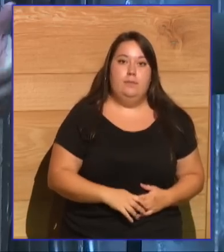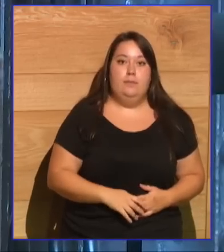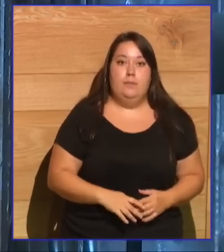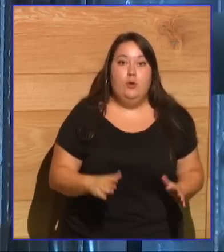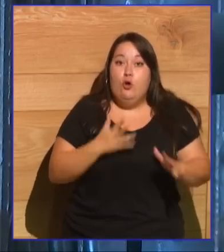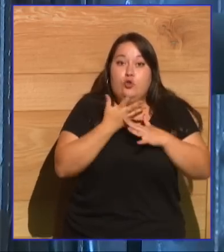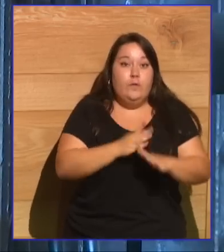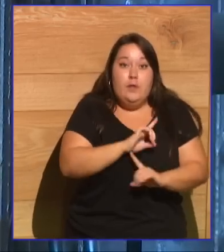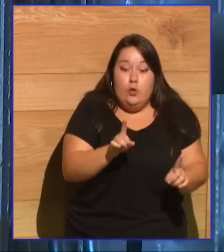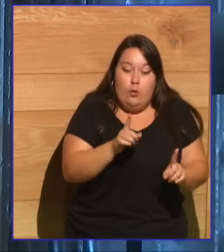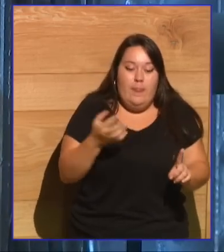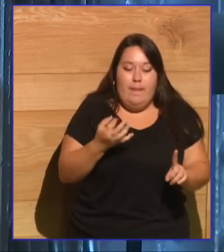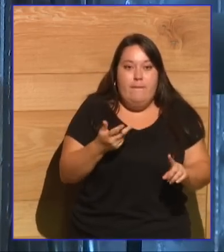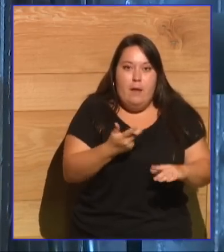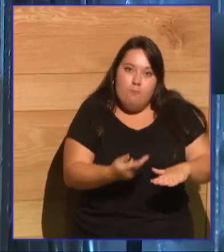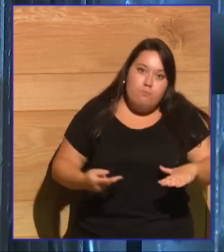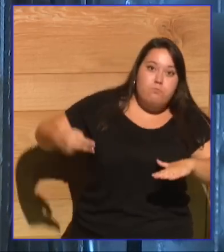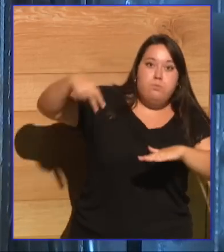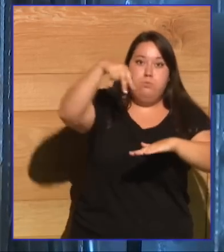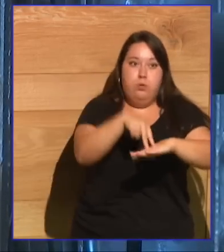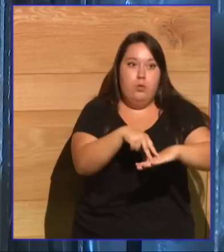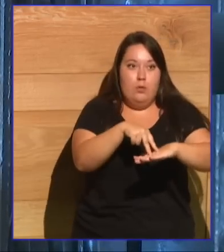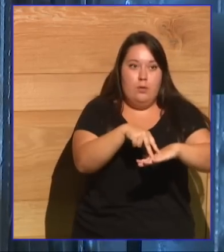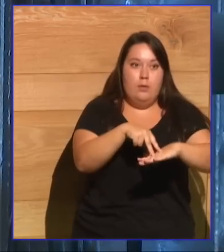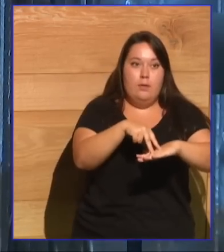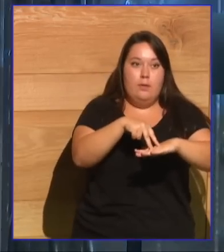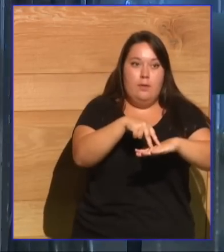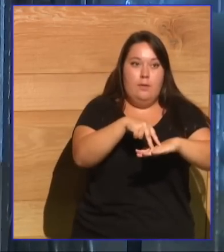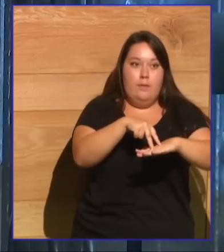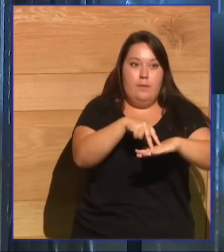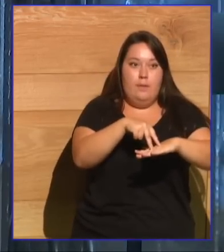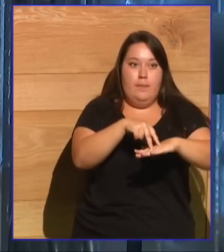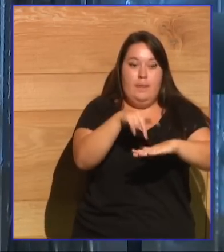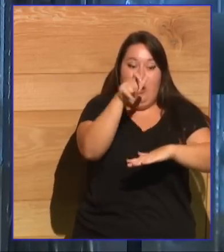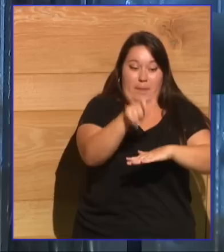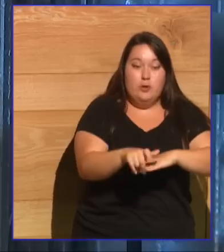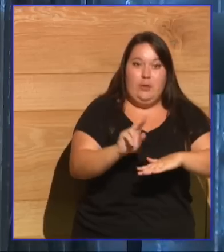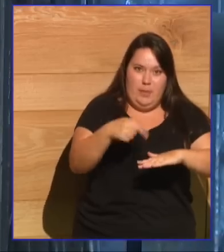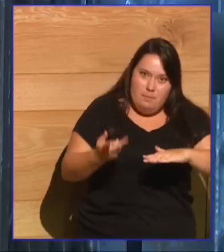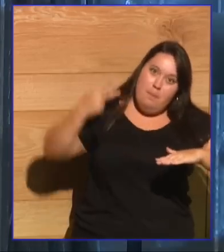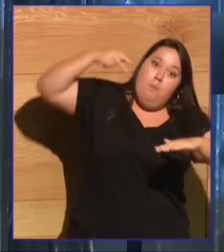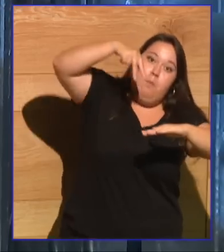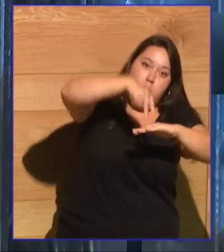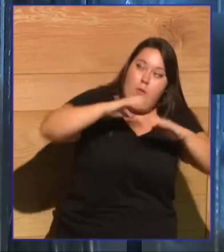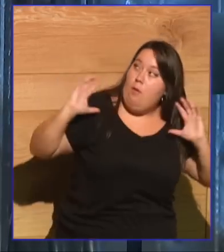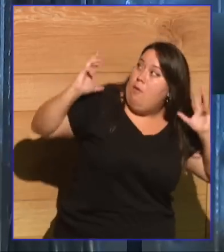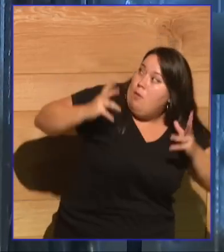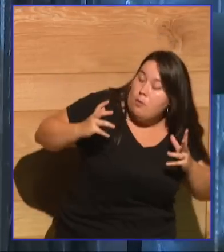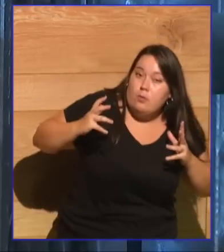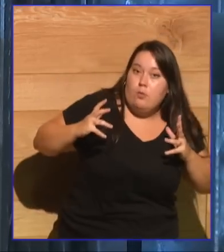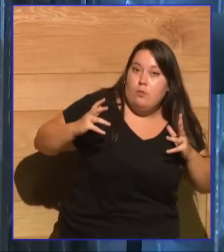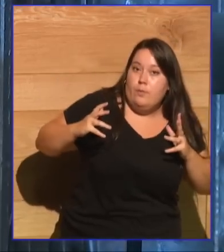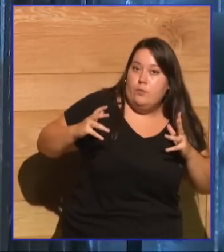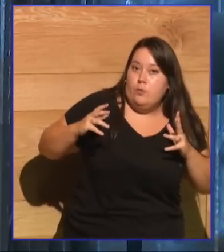parecía suficiente entonces se subió al asiento que había delante y le hizo el boca boca y se subió encima de una señora que vio como de repente había